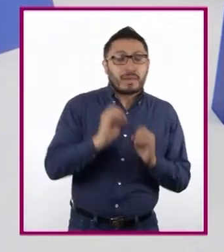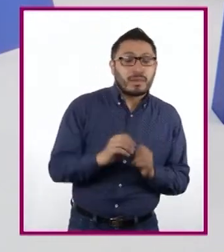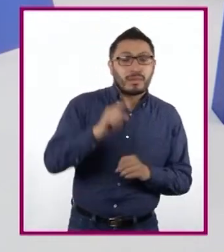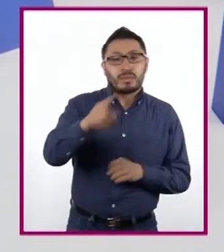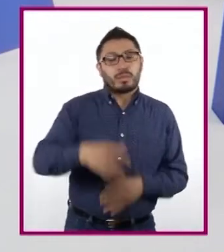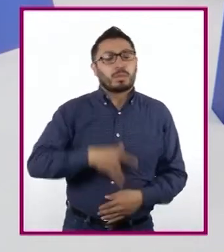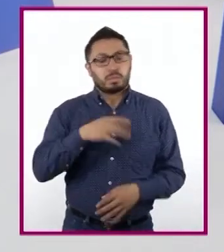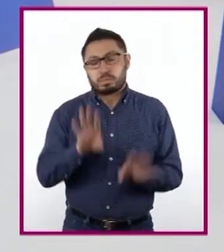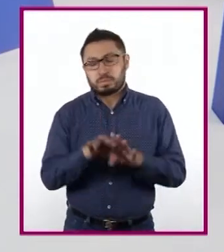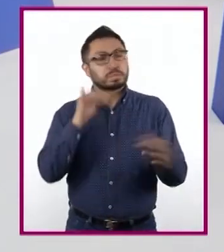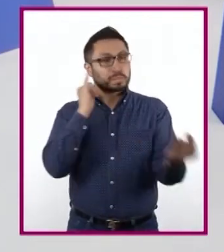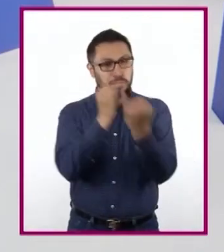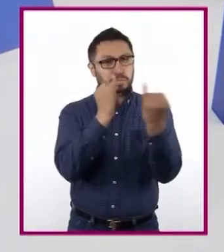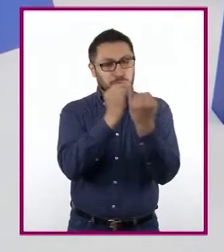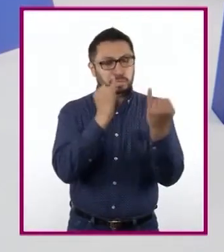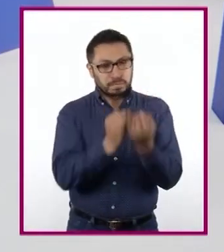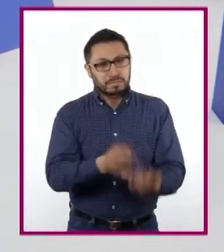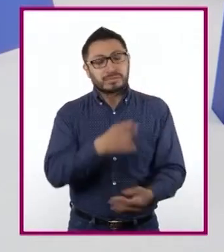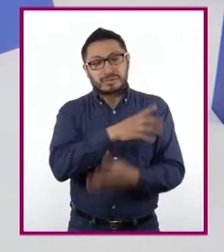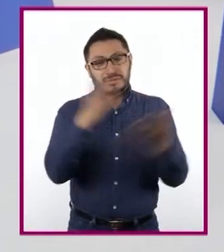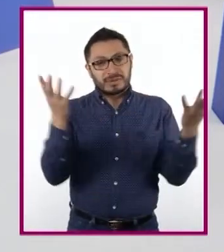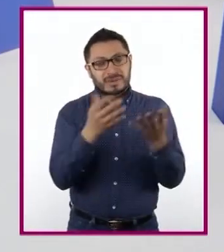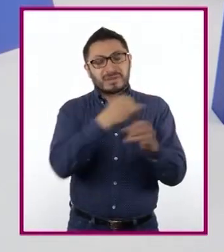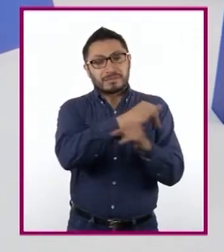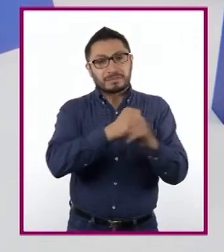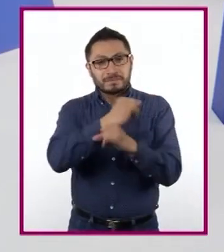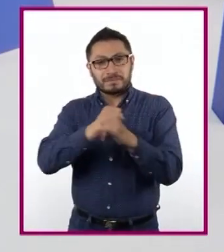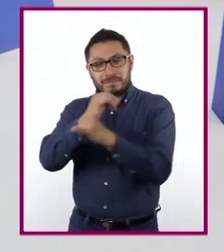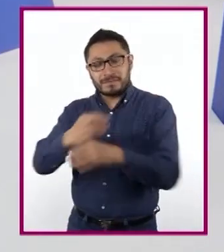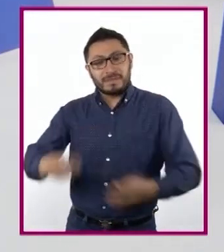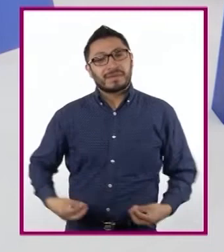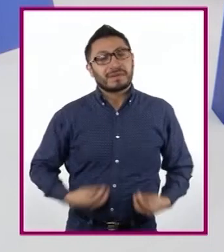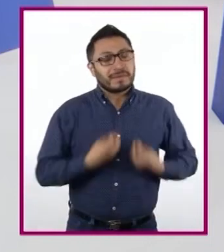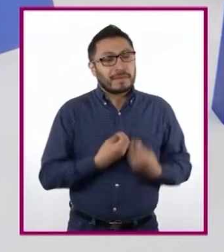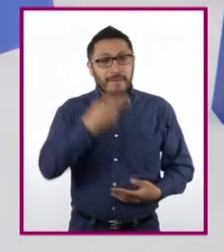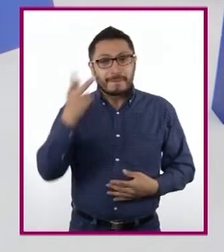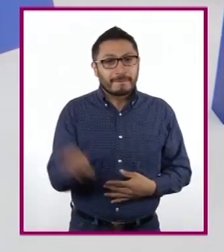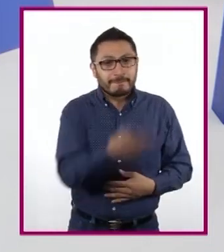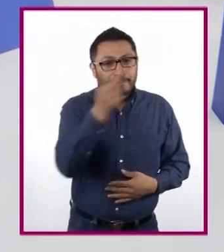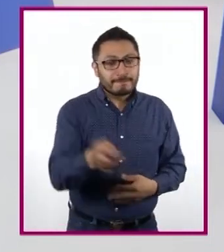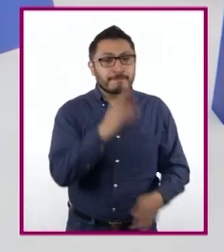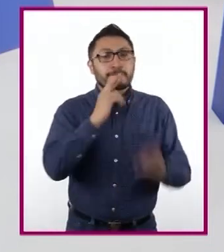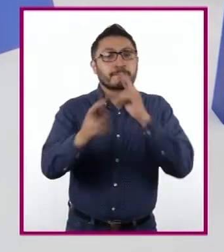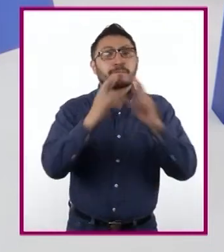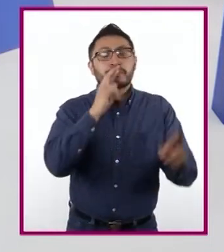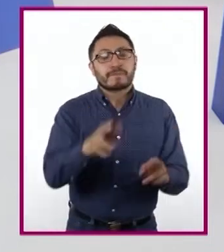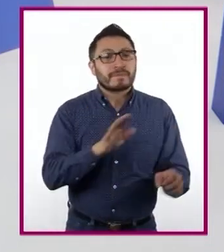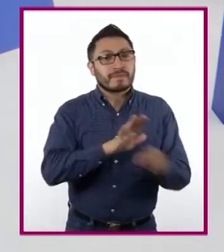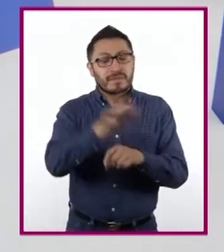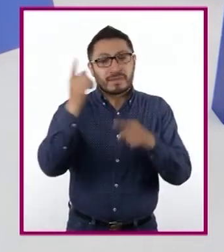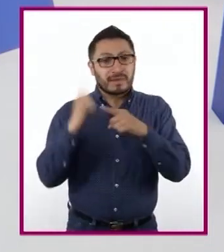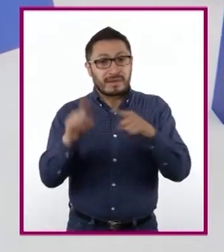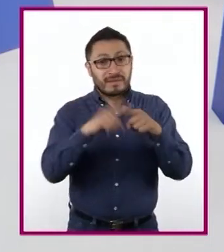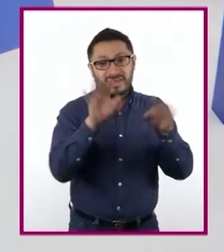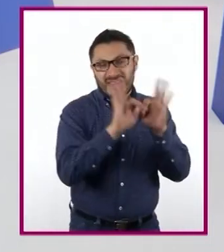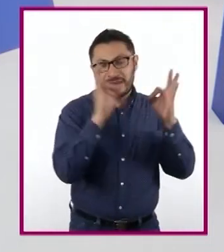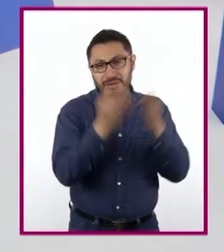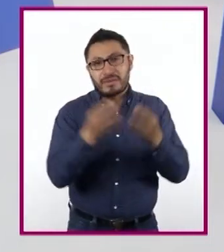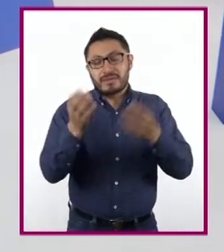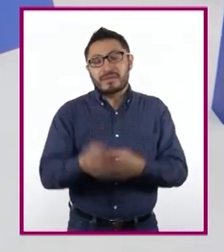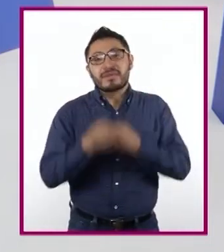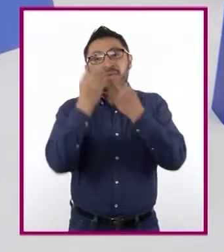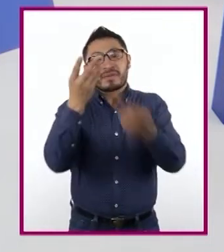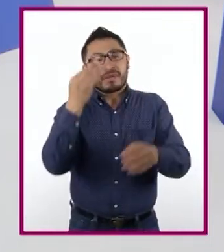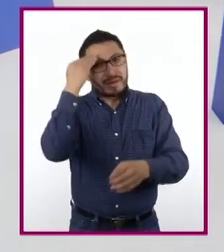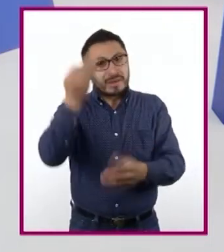se sientan identificados y realicen la investigación de su vida, preguntando y respondiendo con las diferentes maneras de expresar